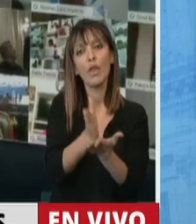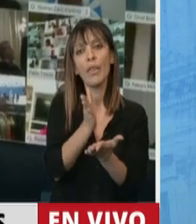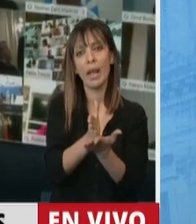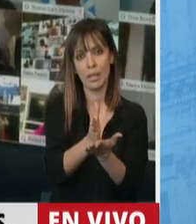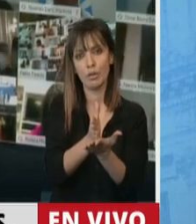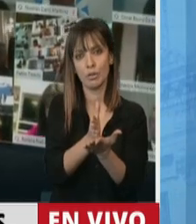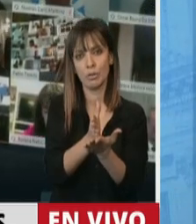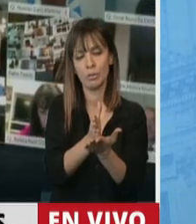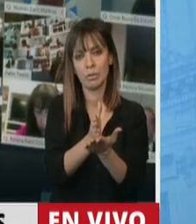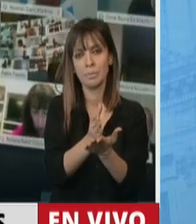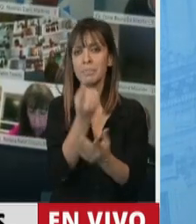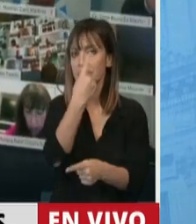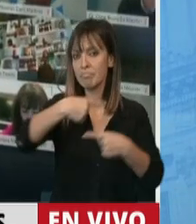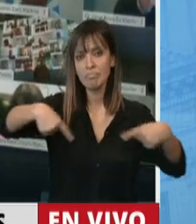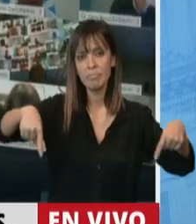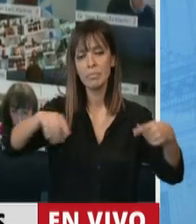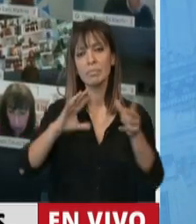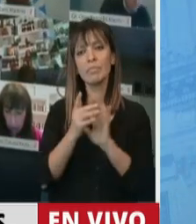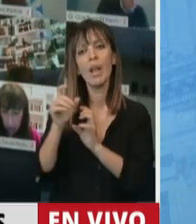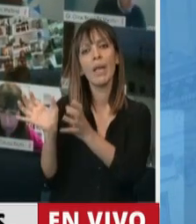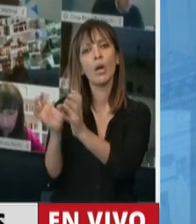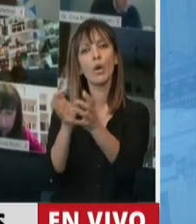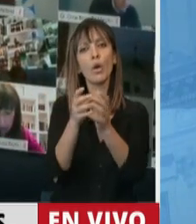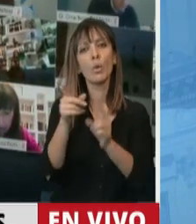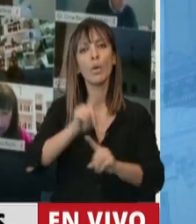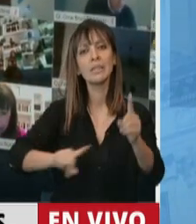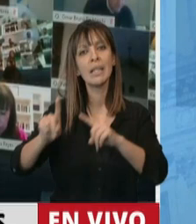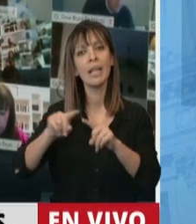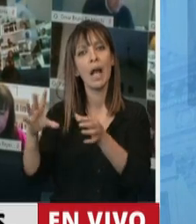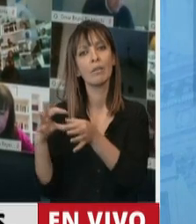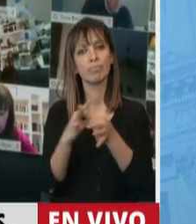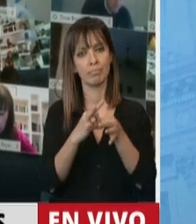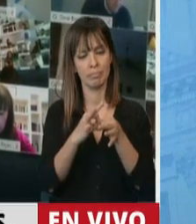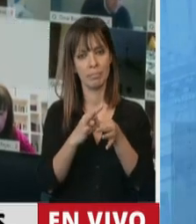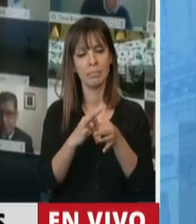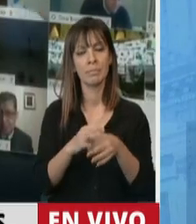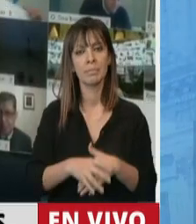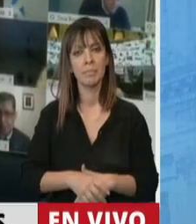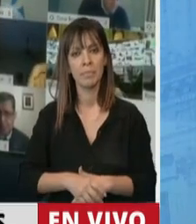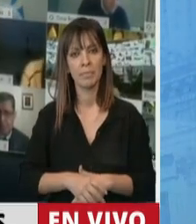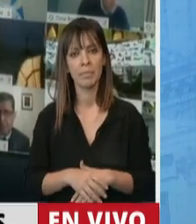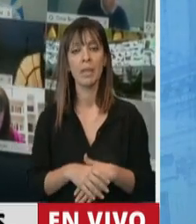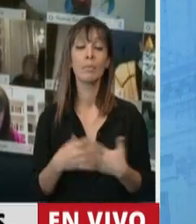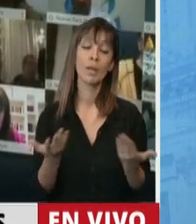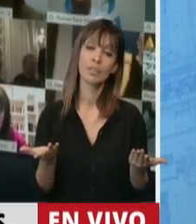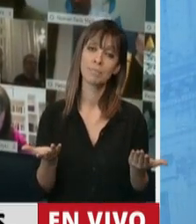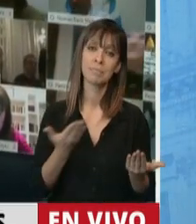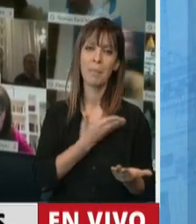los diferentes tipos de dirigentes sindicales que tienen que ver con la actividad. Por eso,